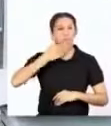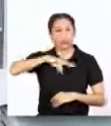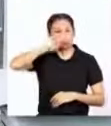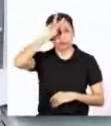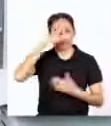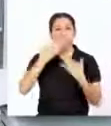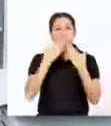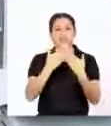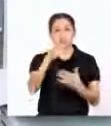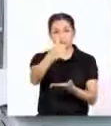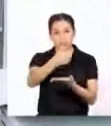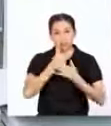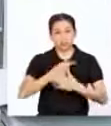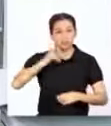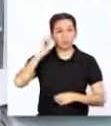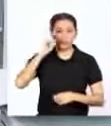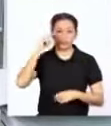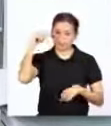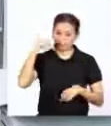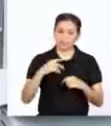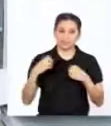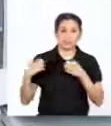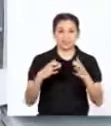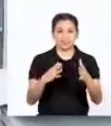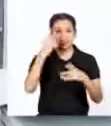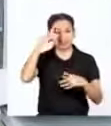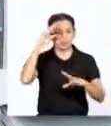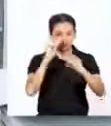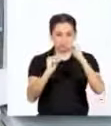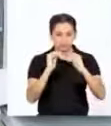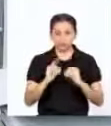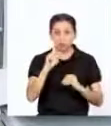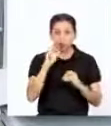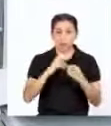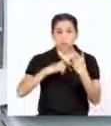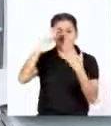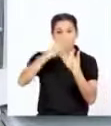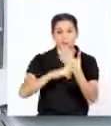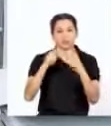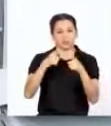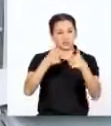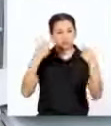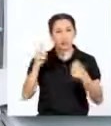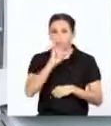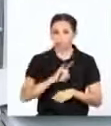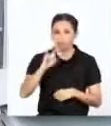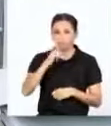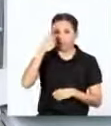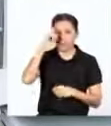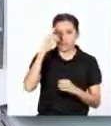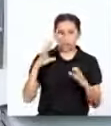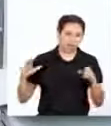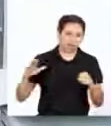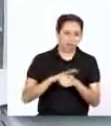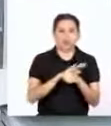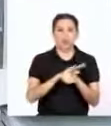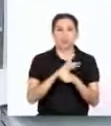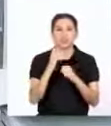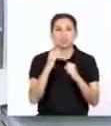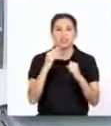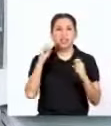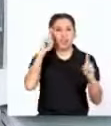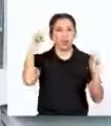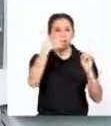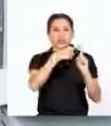país. Muchas gracias por su ayuda, profesora. Estas estrategias para elaborar un proyecto participativo serán de gran utilidad para completar